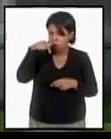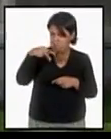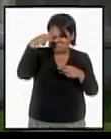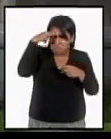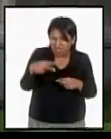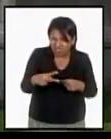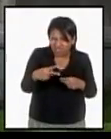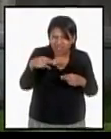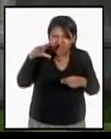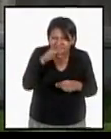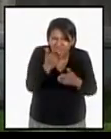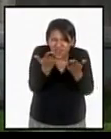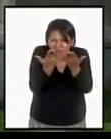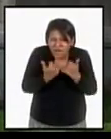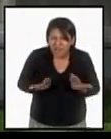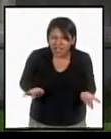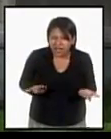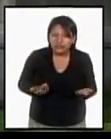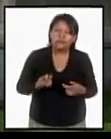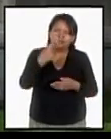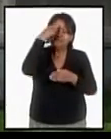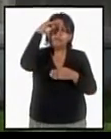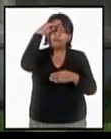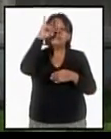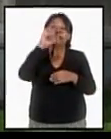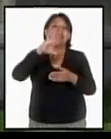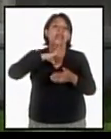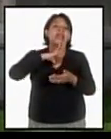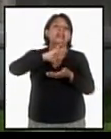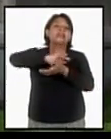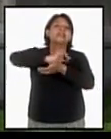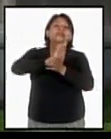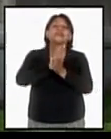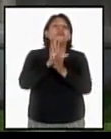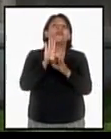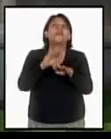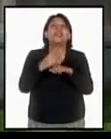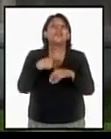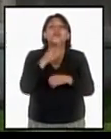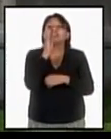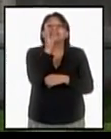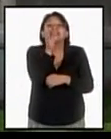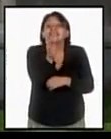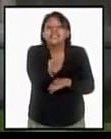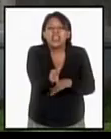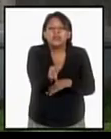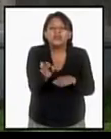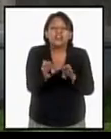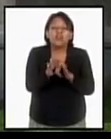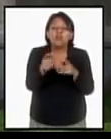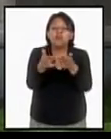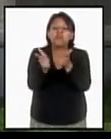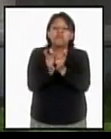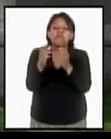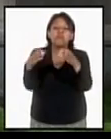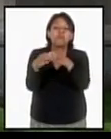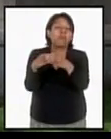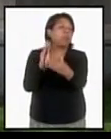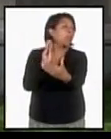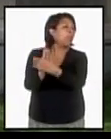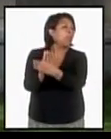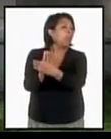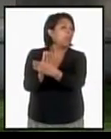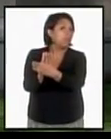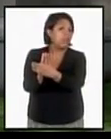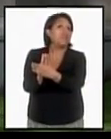yo creo que hay una discriminación en el sentido de que no hay un reconocimiento, hay una invisibilidad de esta población y por lo tanto